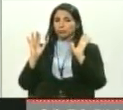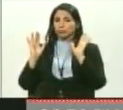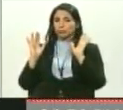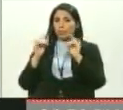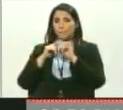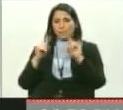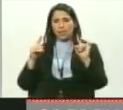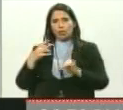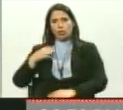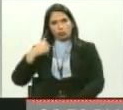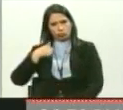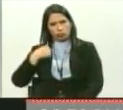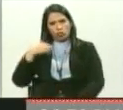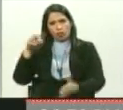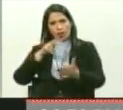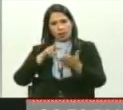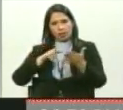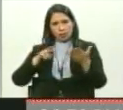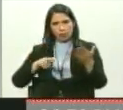estaba leyendo